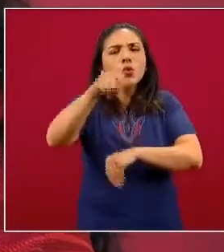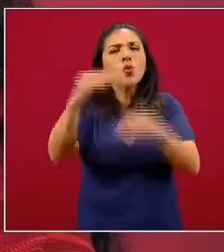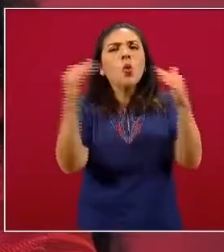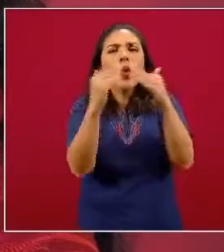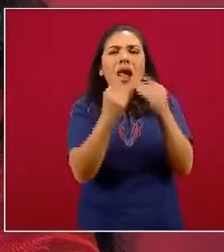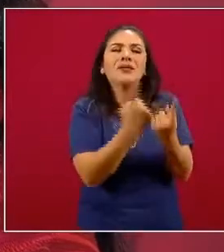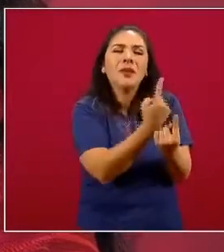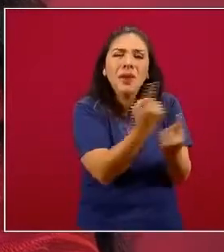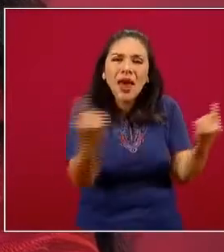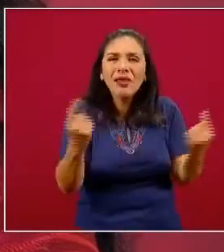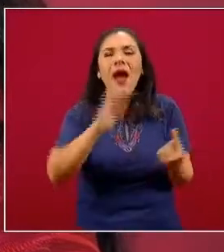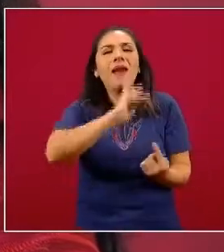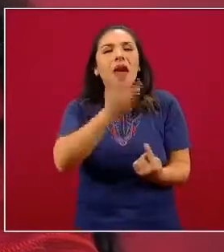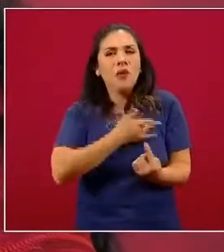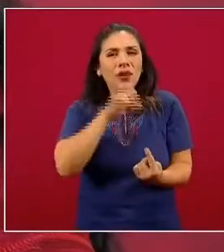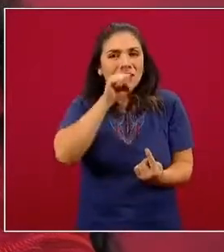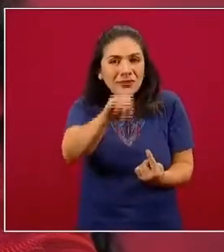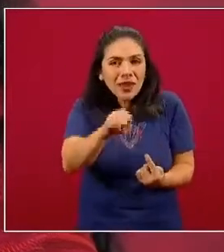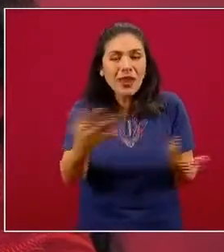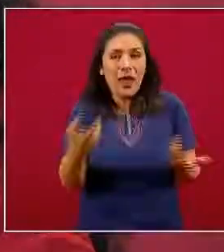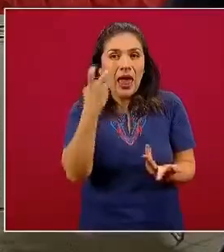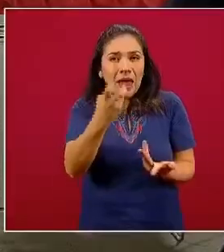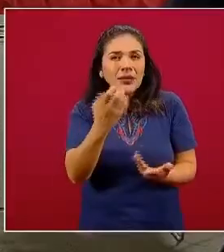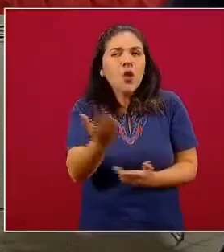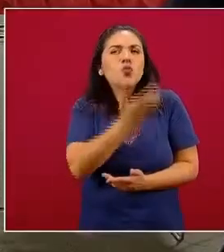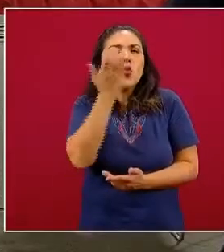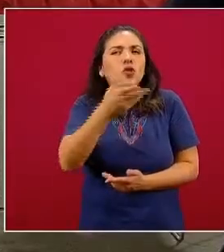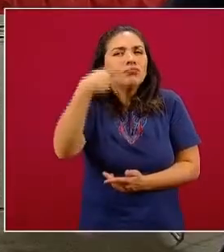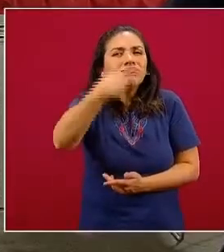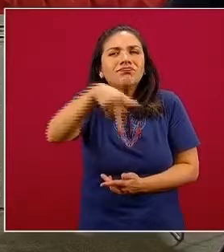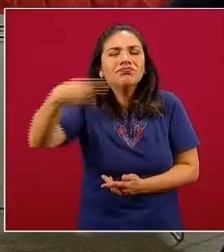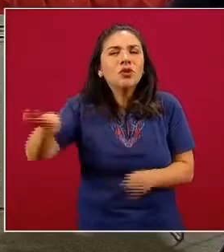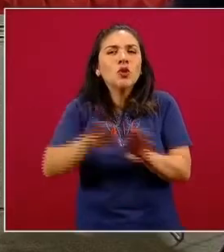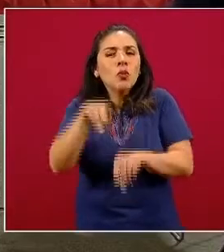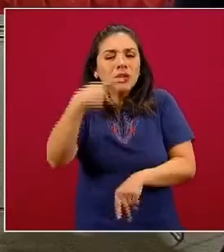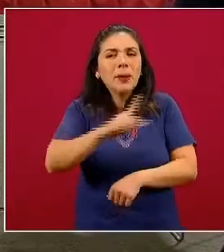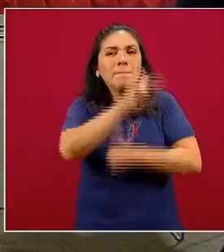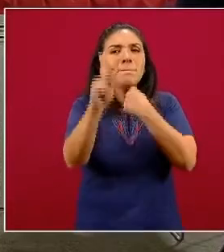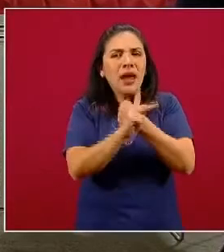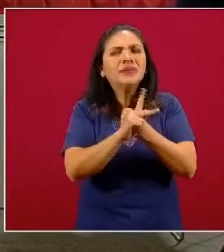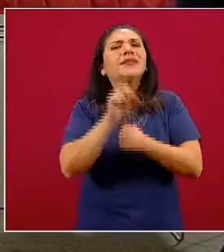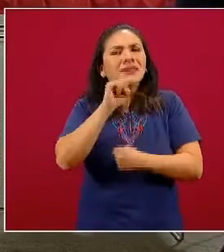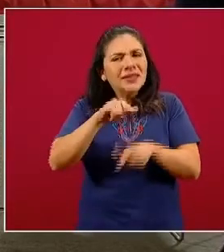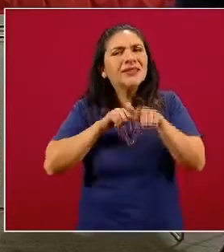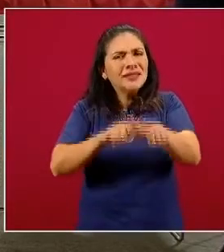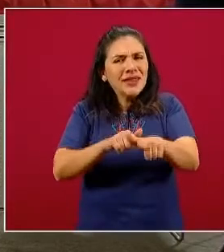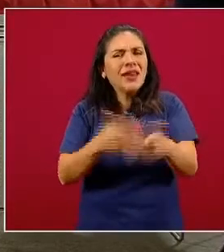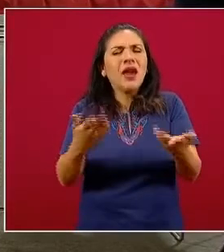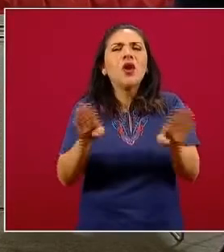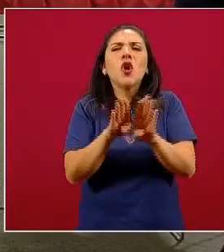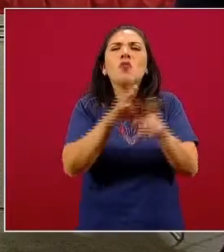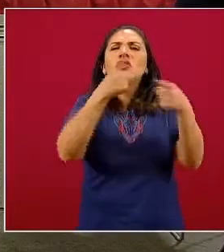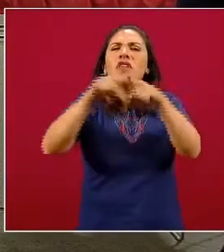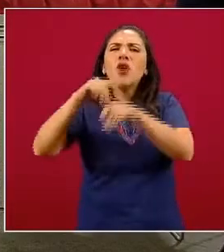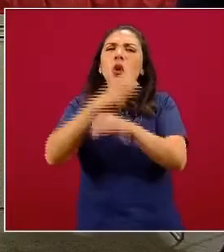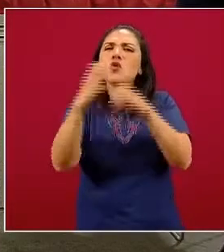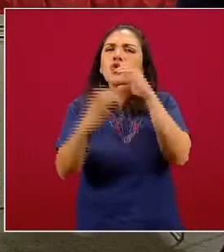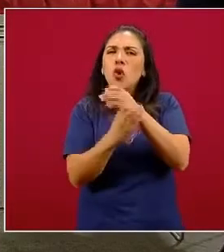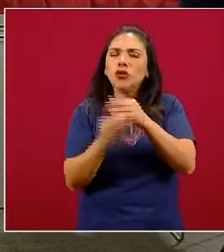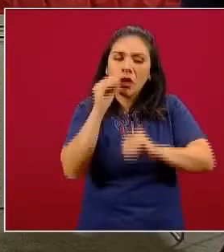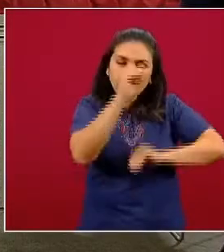casa, a esta tradición tan profunda que tenemos como país, revivirla. Los distintos elementos